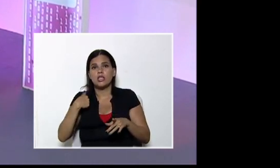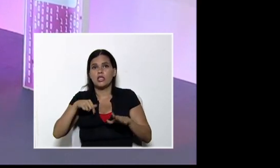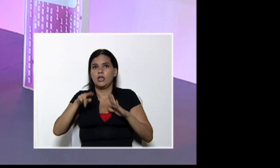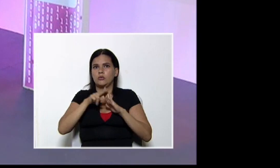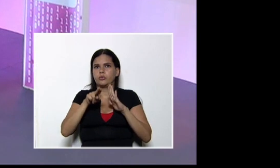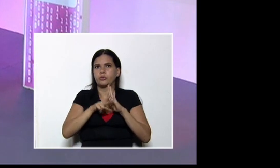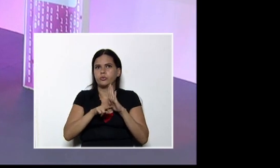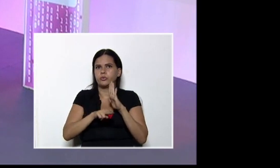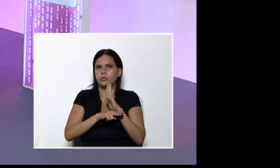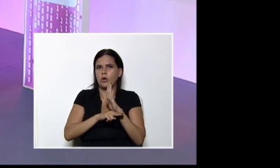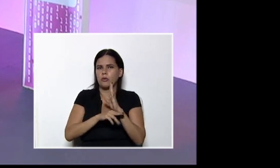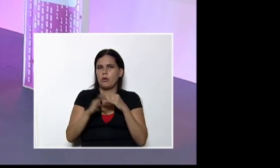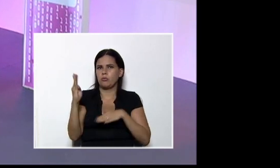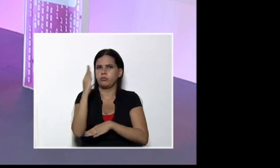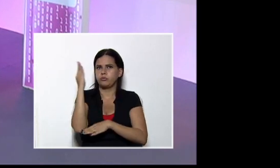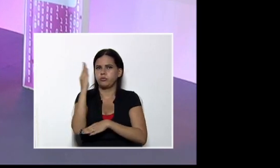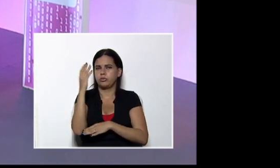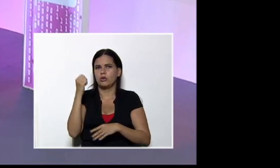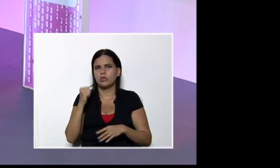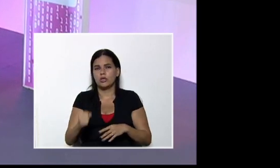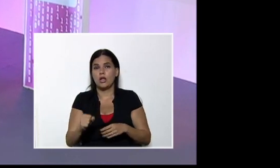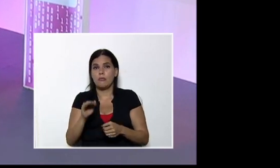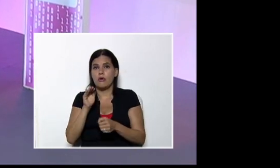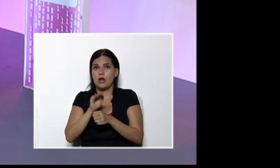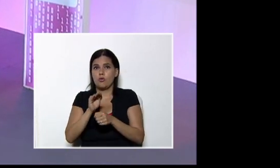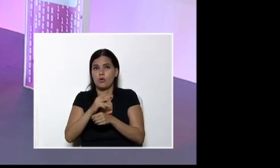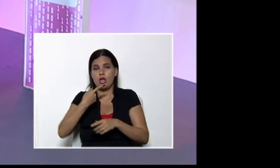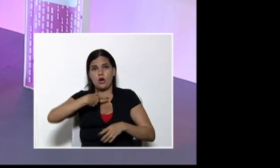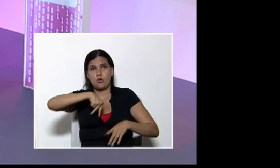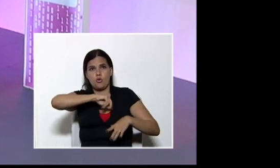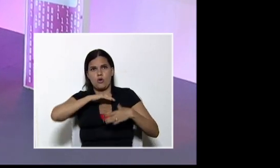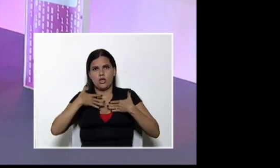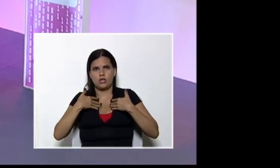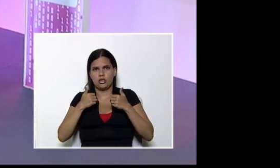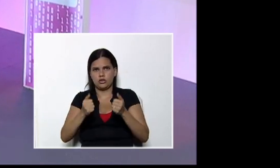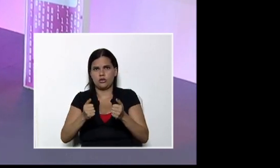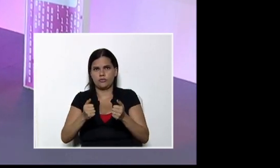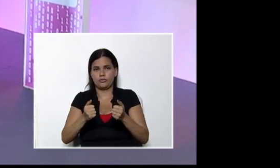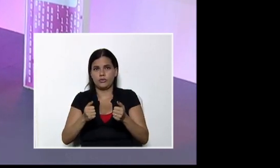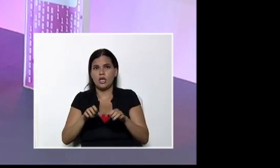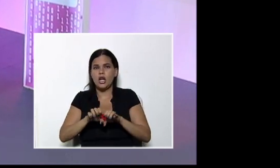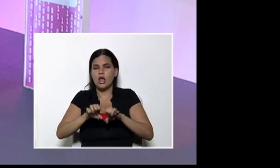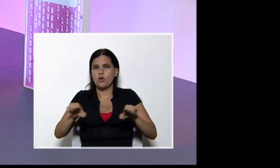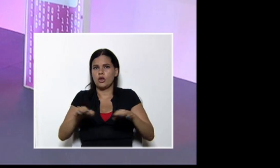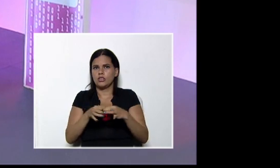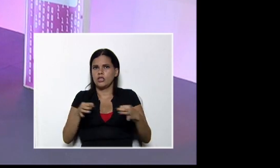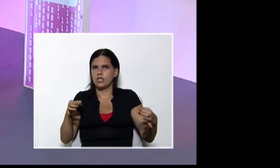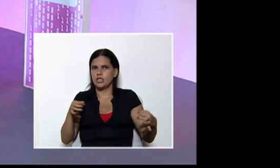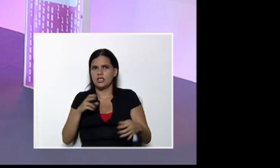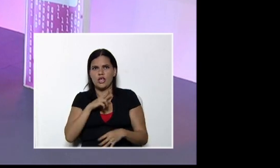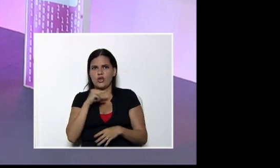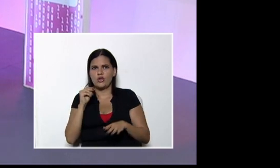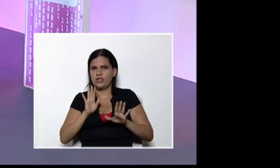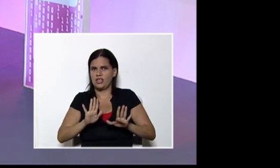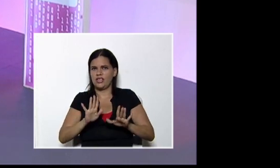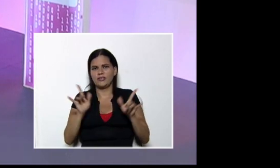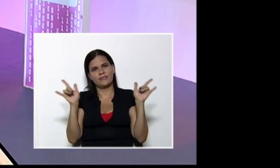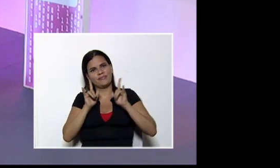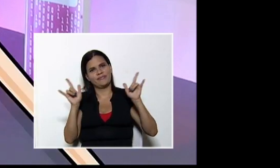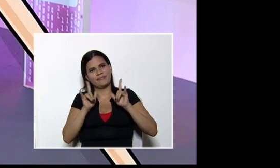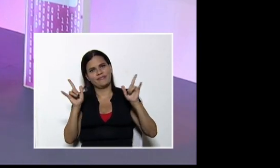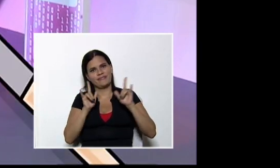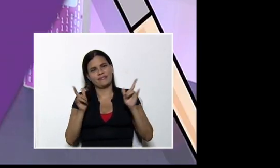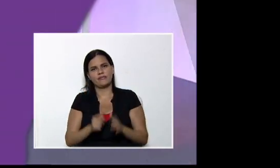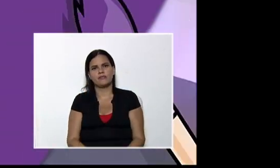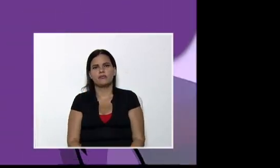las medidas de bioseguridad para resguardar nuestra salud. La educación a distancia no se detiene. Será hasta una